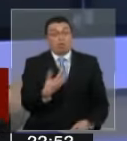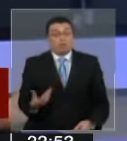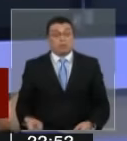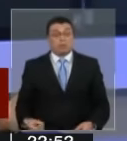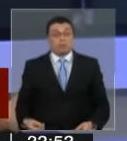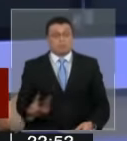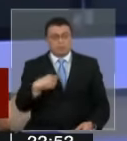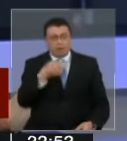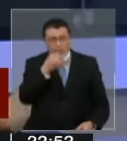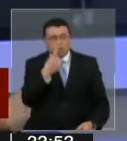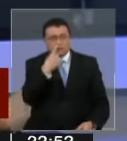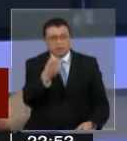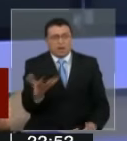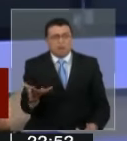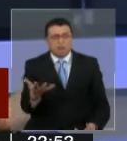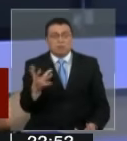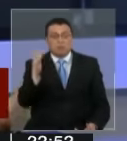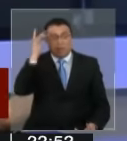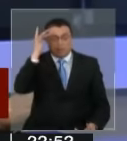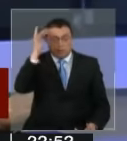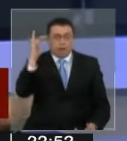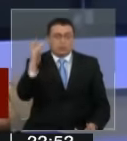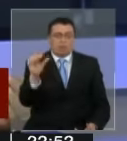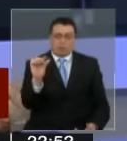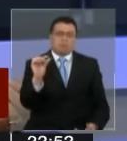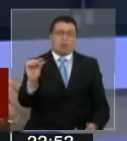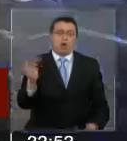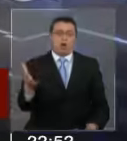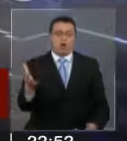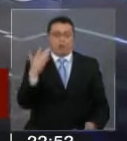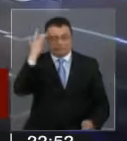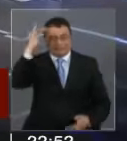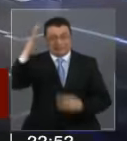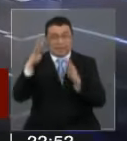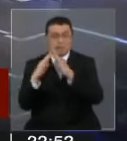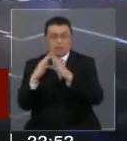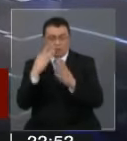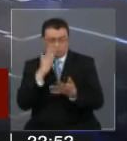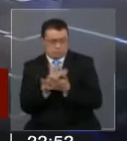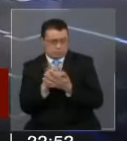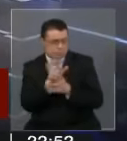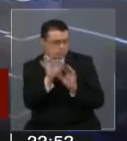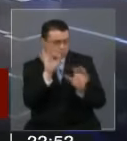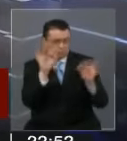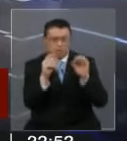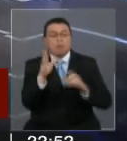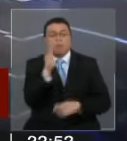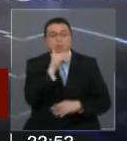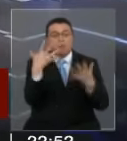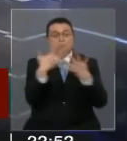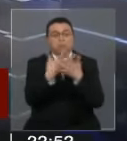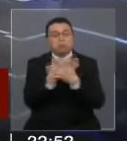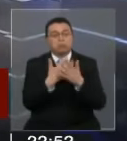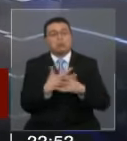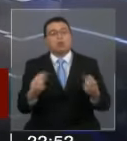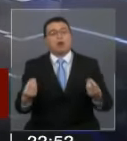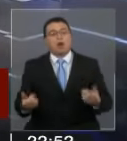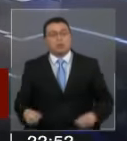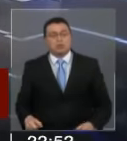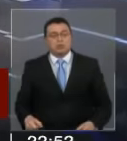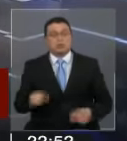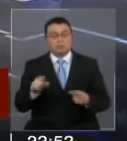hablando en serio. Sí, de inteligencia, poca. Muy poca. De las dos, no. O sea, estoy hablando de que se supone,